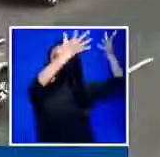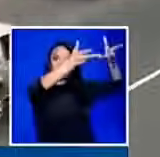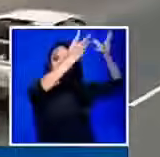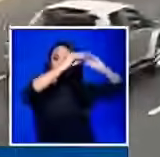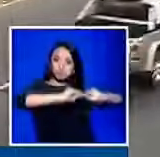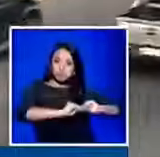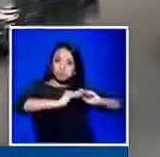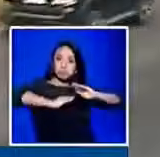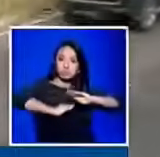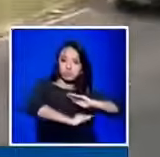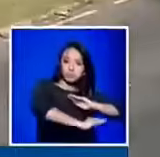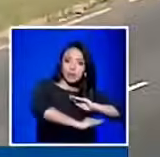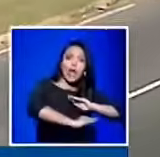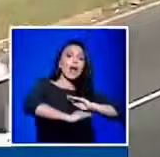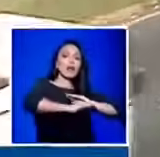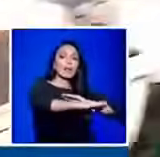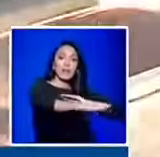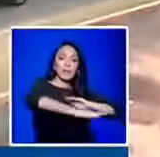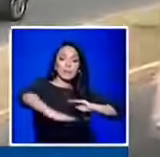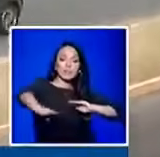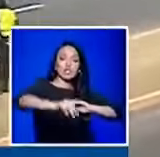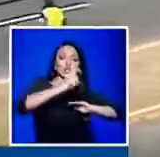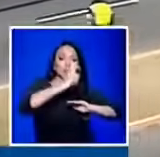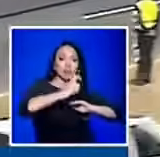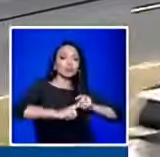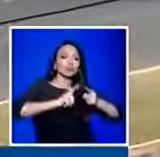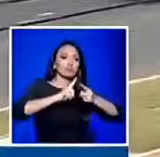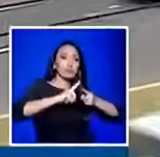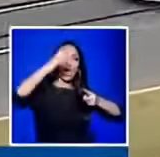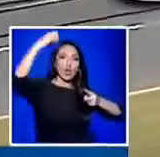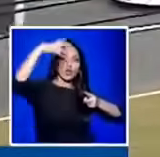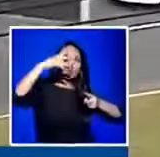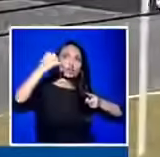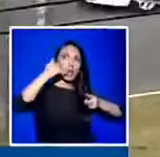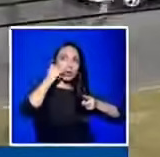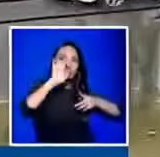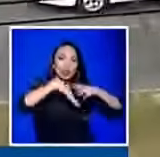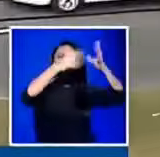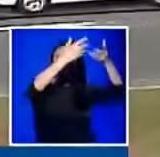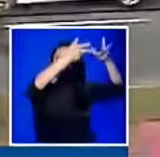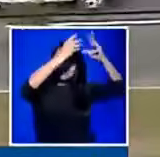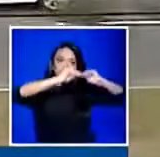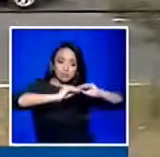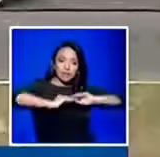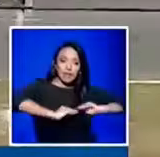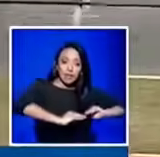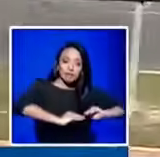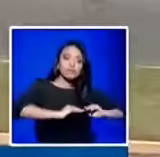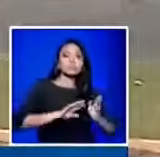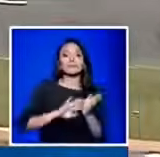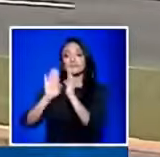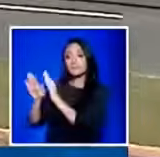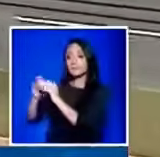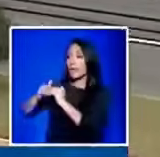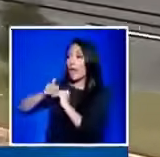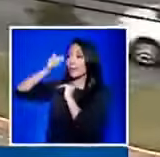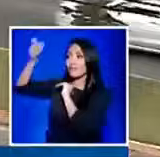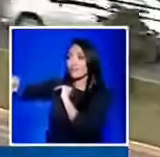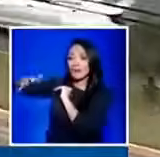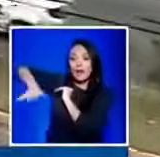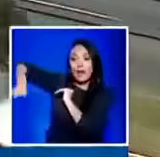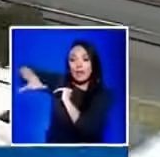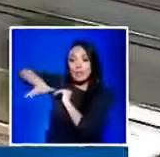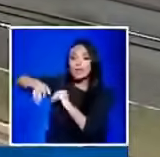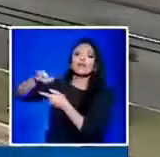colocados, bajar la línea eléctrica, las líneas telefónicas. Con este soterramiento lo que vamos a hacer del otro lado, de igual manera,